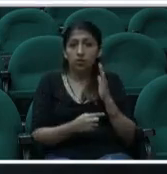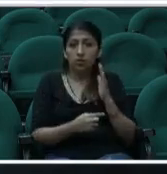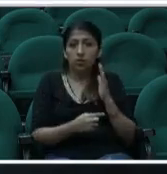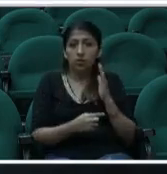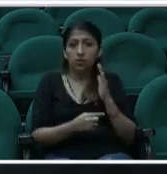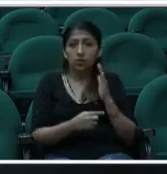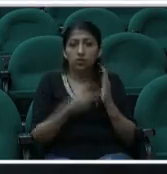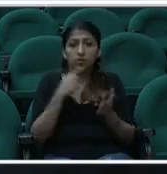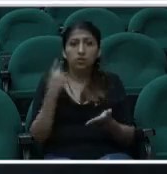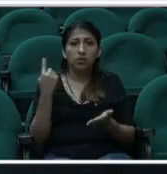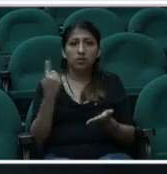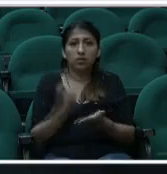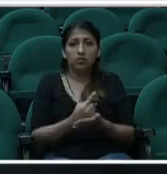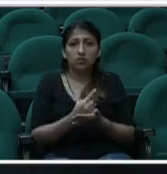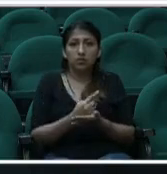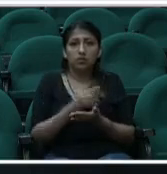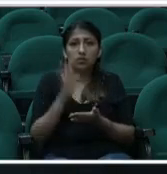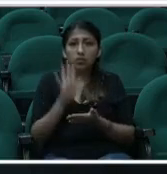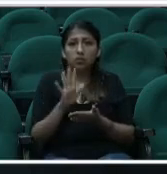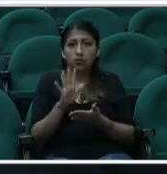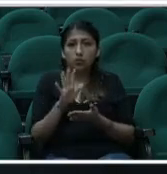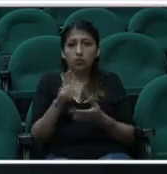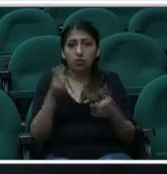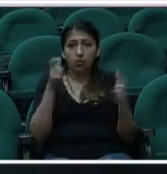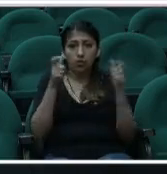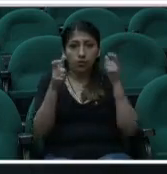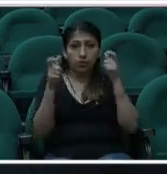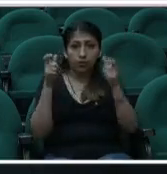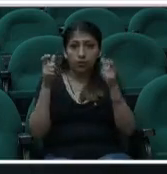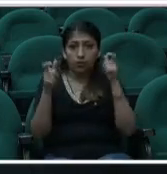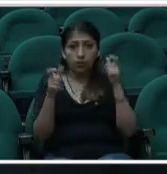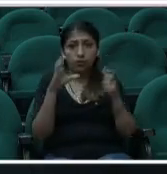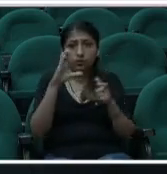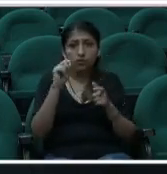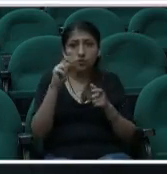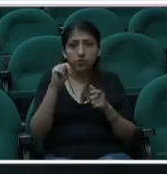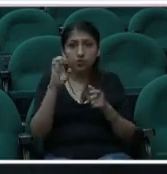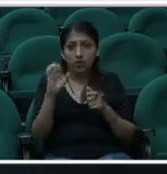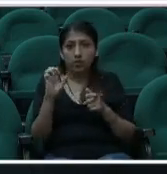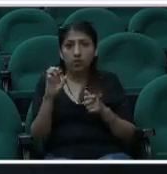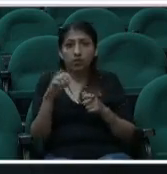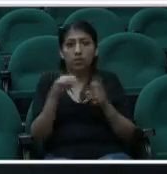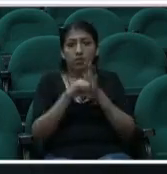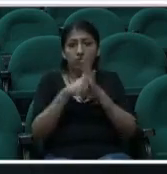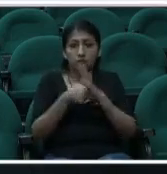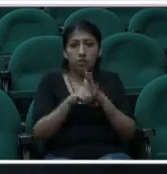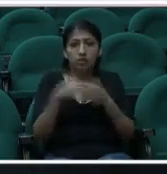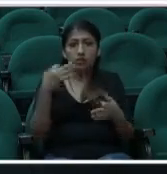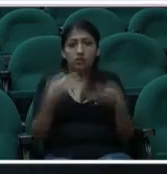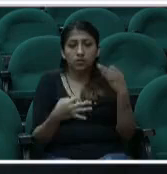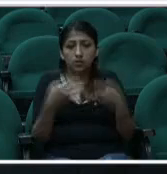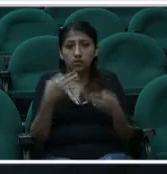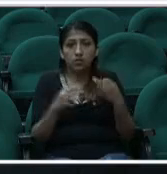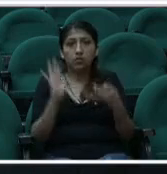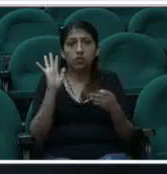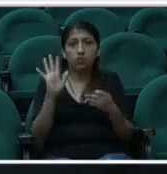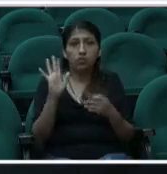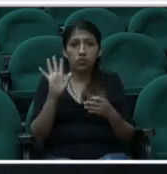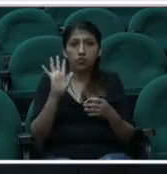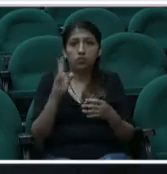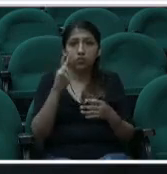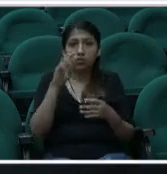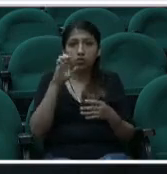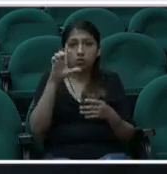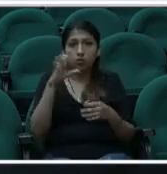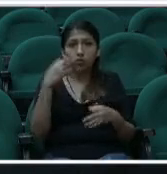veracidad le da a los órganos de control al cine a la contraloría a la fiscalía a quienes que tienen que asumir su